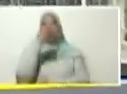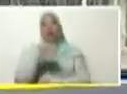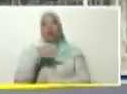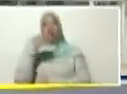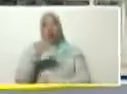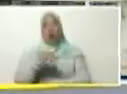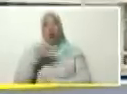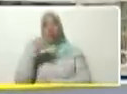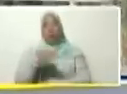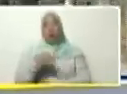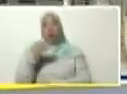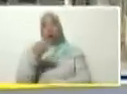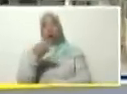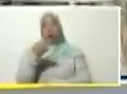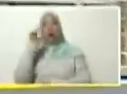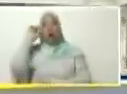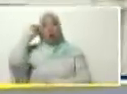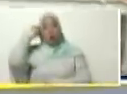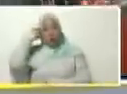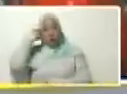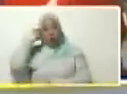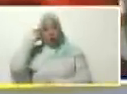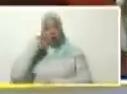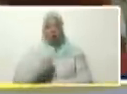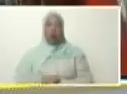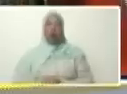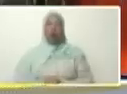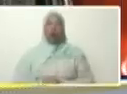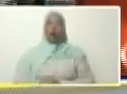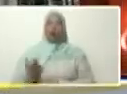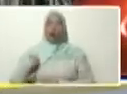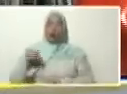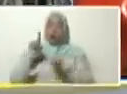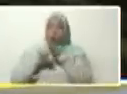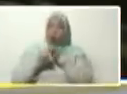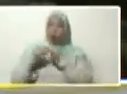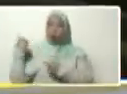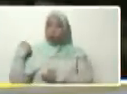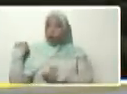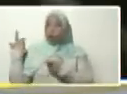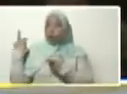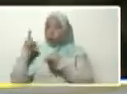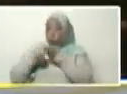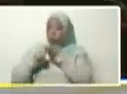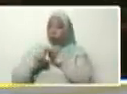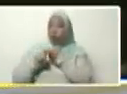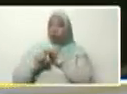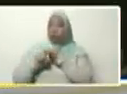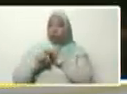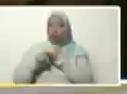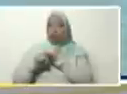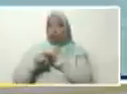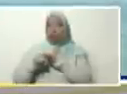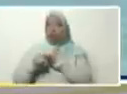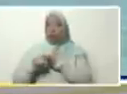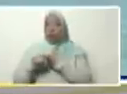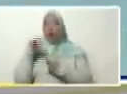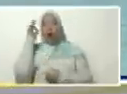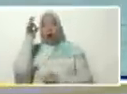él. Yo recuerdo, aquí está mi esposa Cilia, Cilia Flores, mi querida